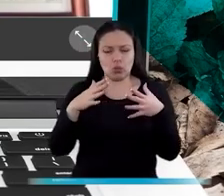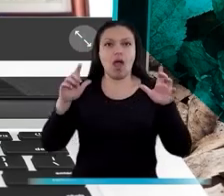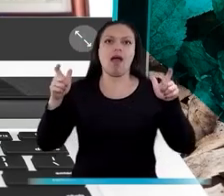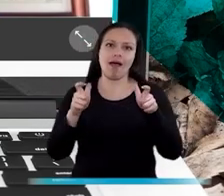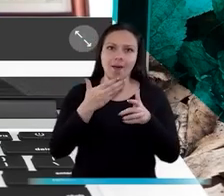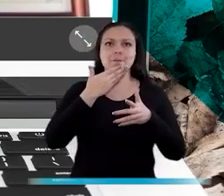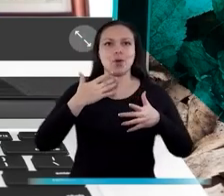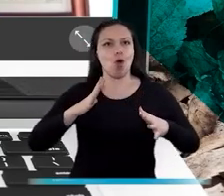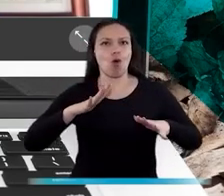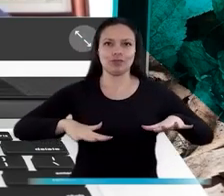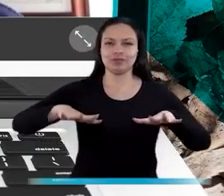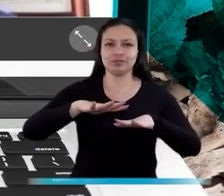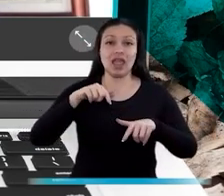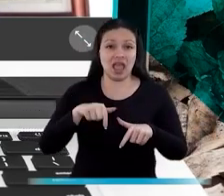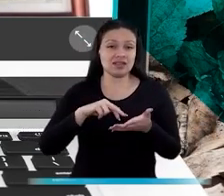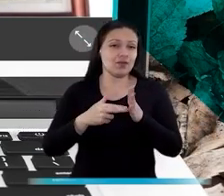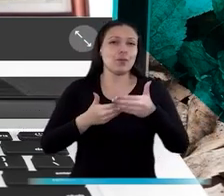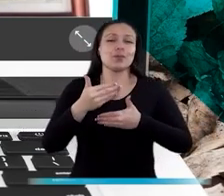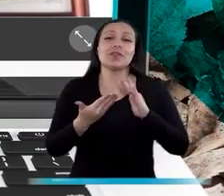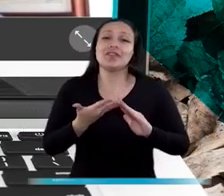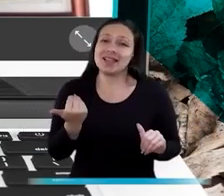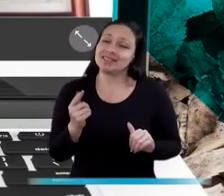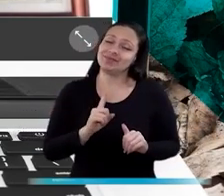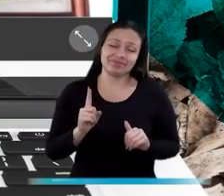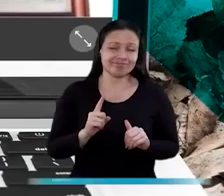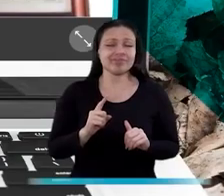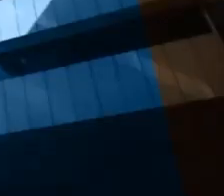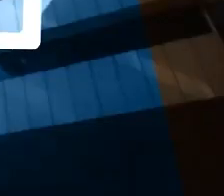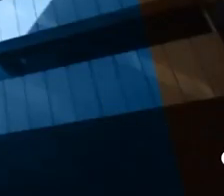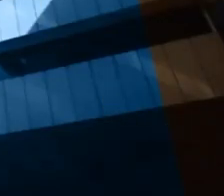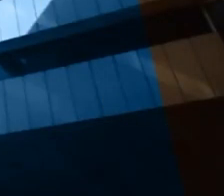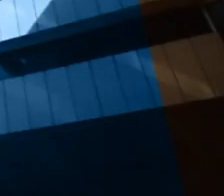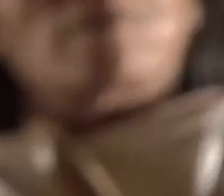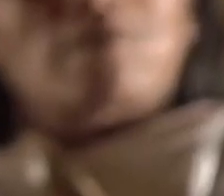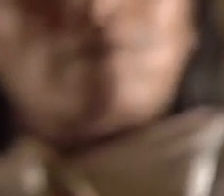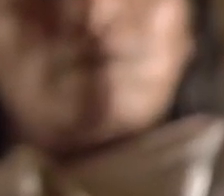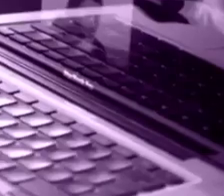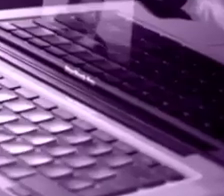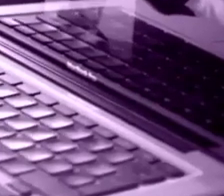hacinamiento del 54% al 30%, de pronto por debajo. Eso nunca en la historia había pasado.